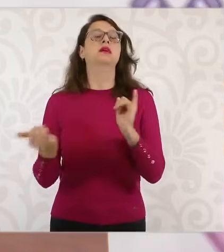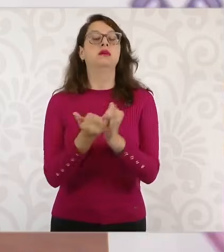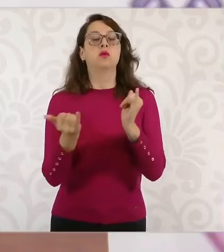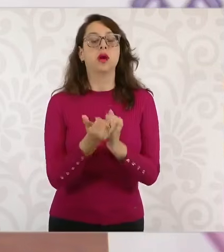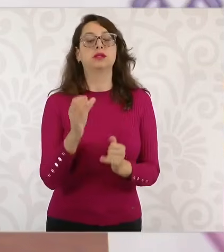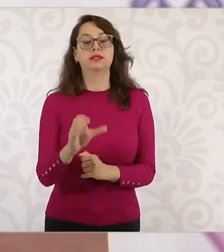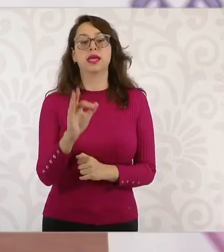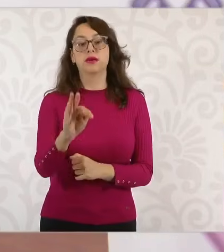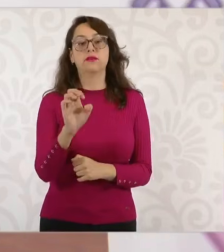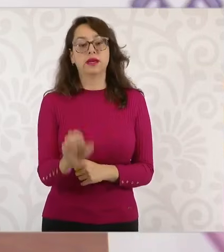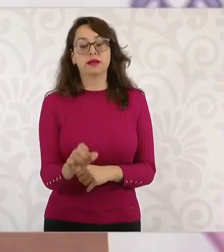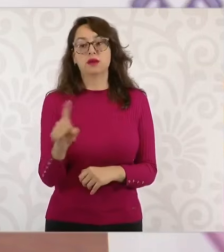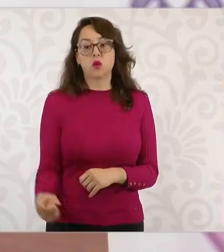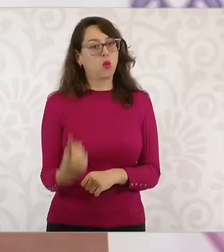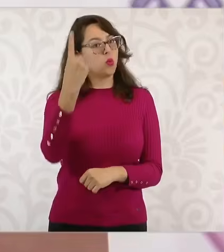es una sola empresa.